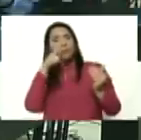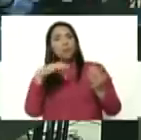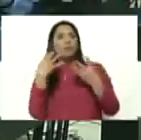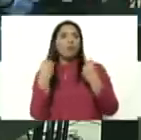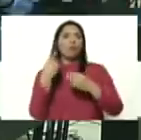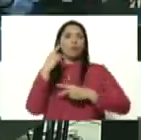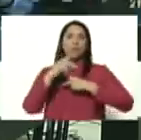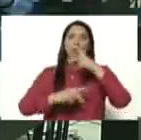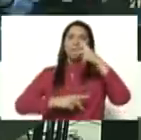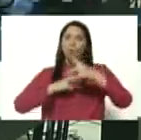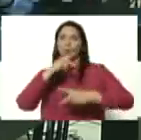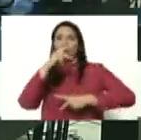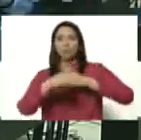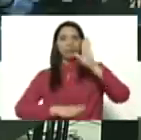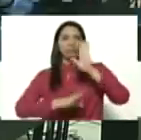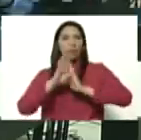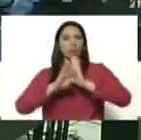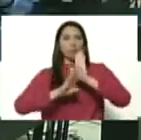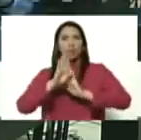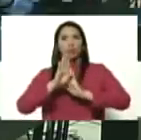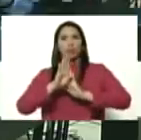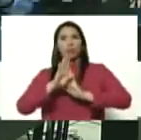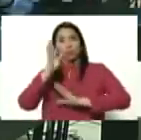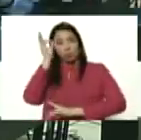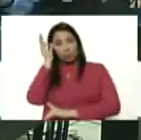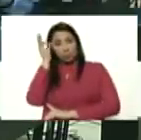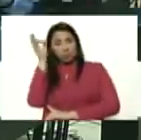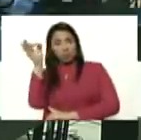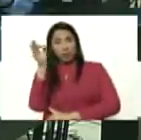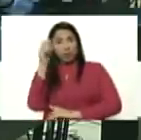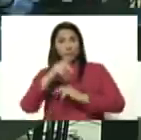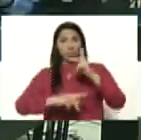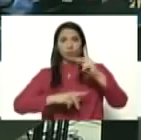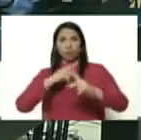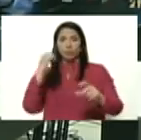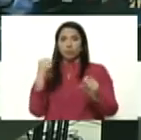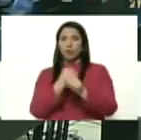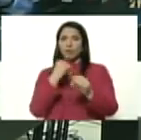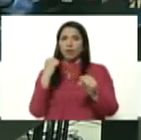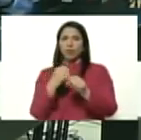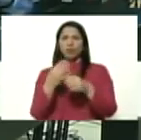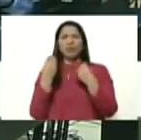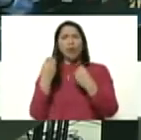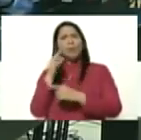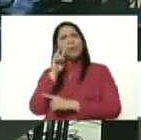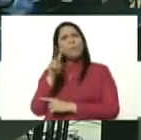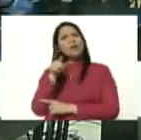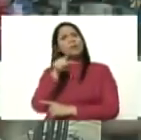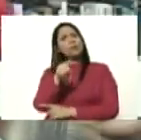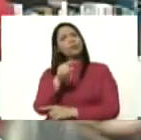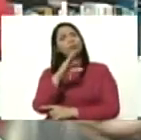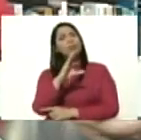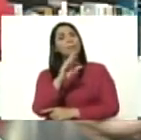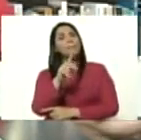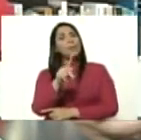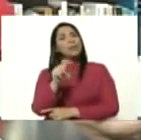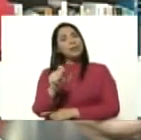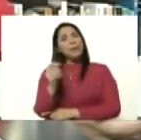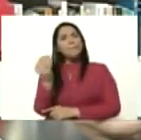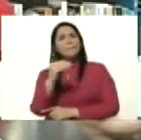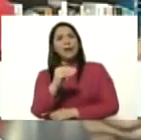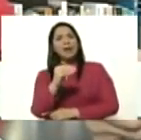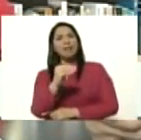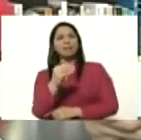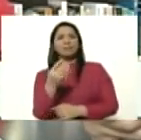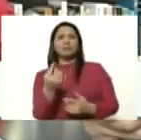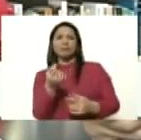proceso productivo, de los consejos productivos de trabajadores. ¿Cómo ves tú? ¿Los CPT están más débiles